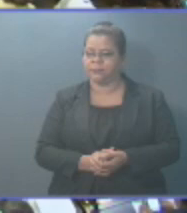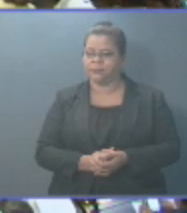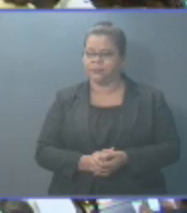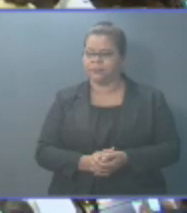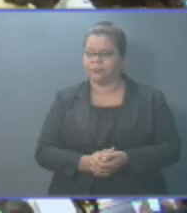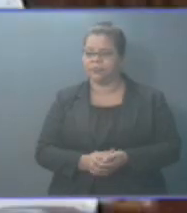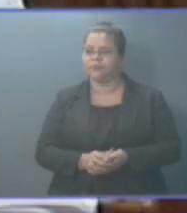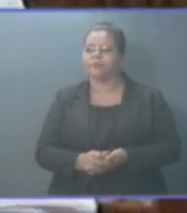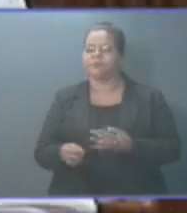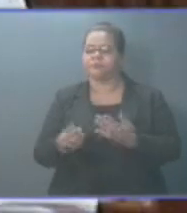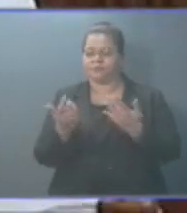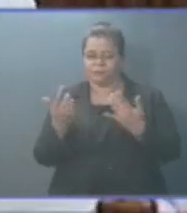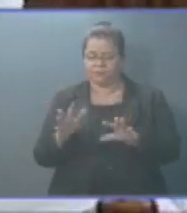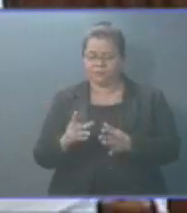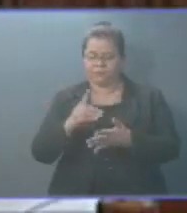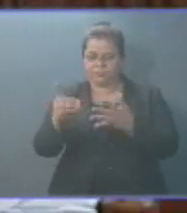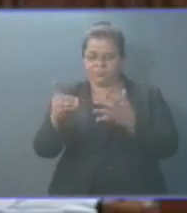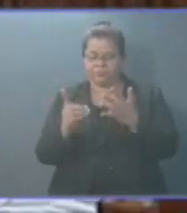Decreto número.